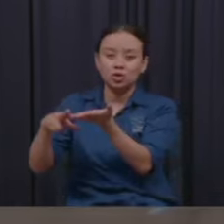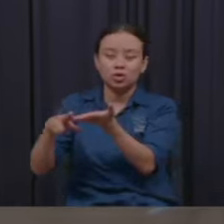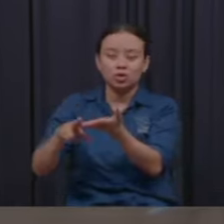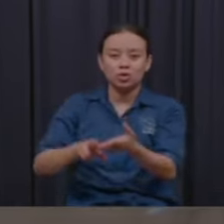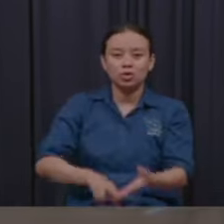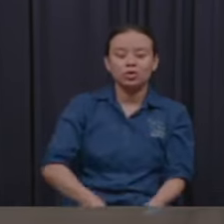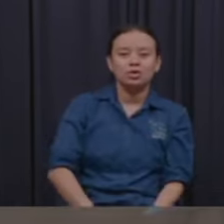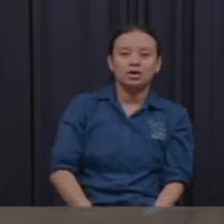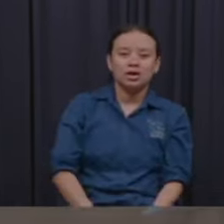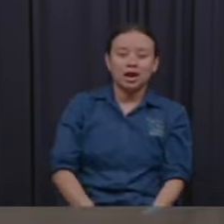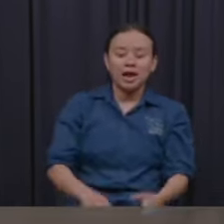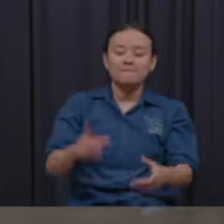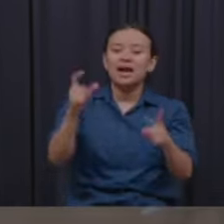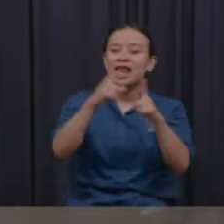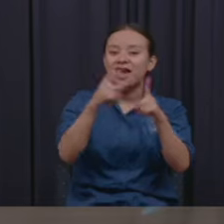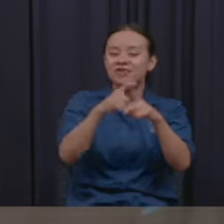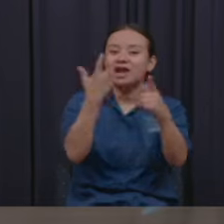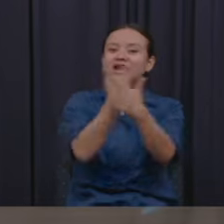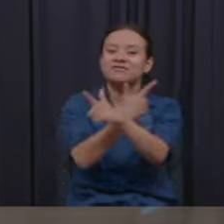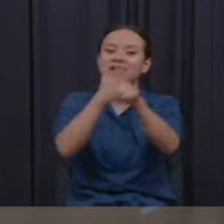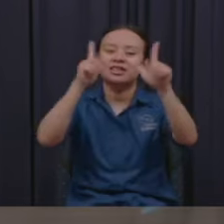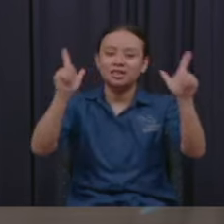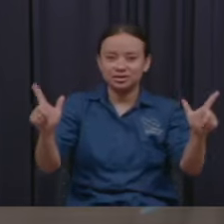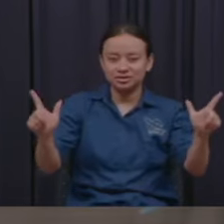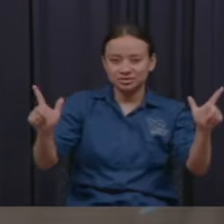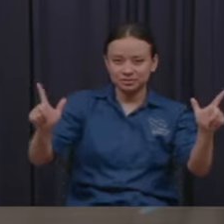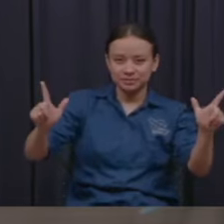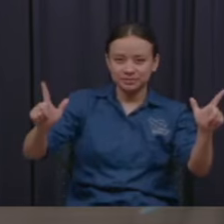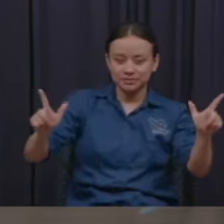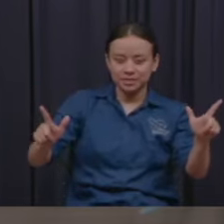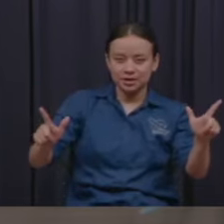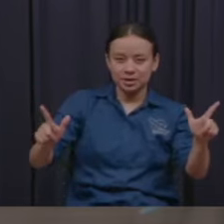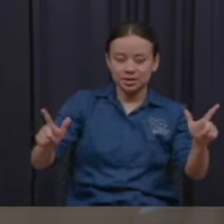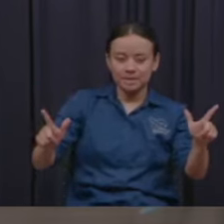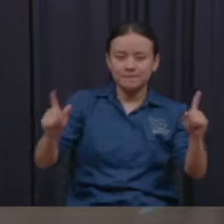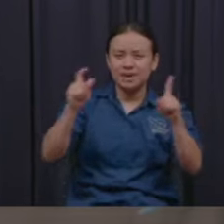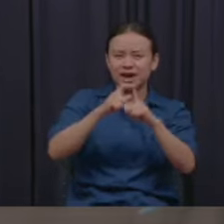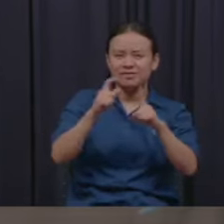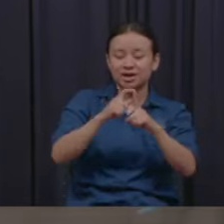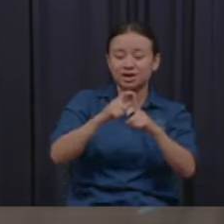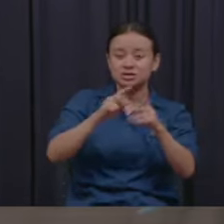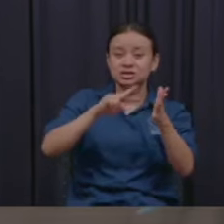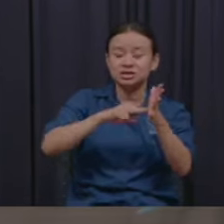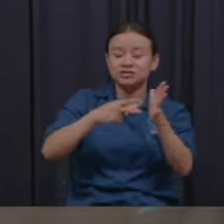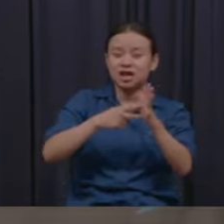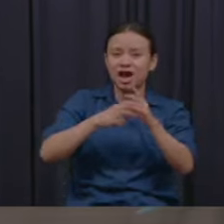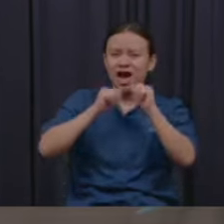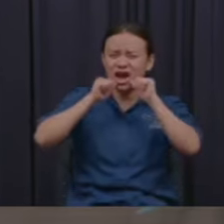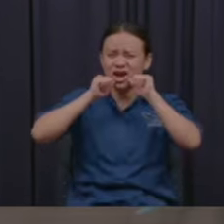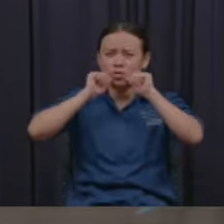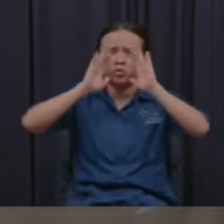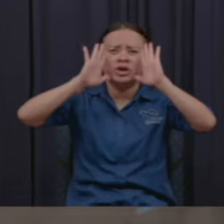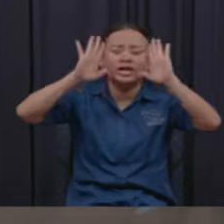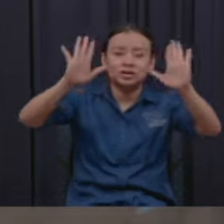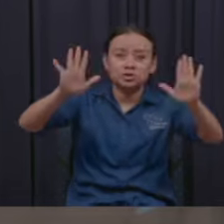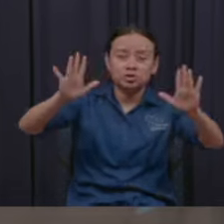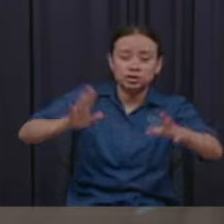palabra, libertad, es la palabra, es el grito de la humanidad